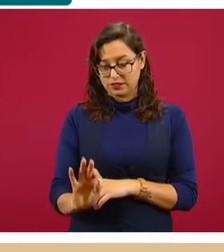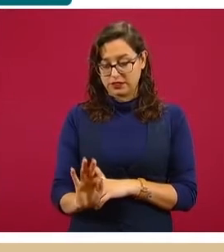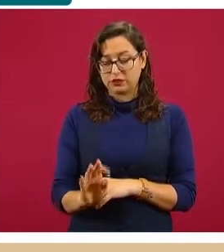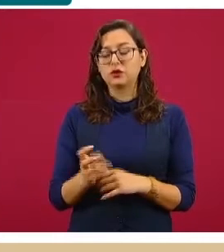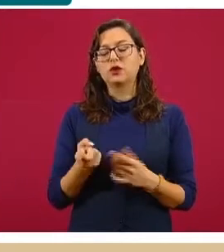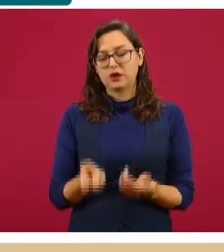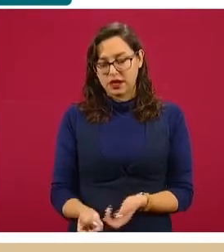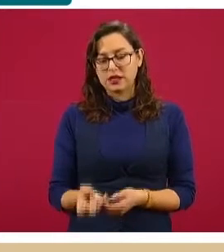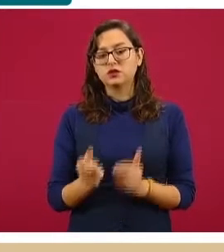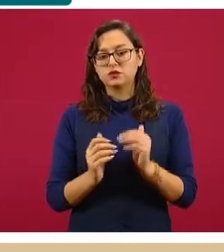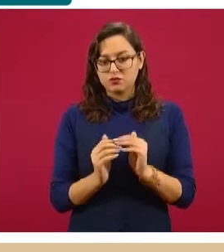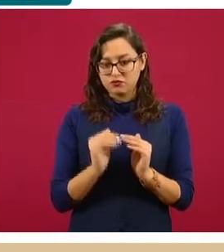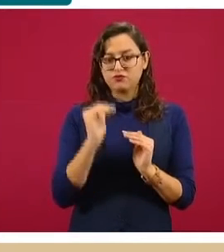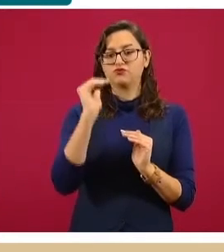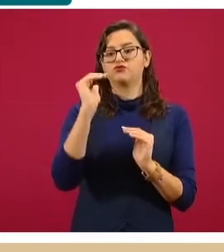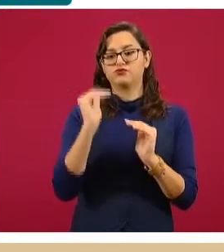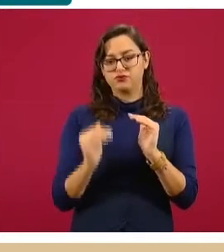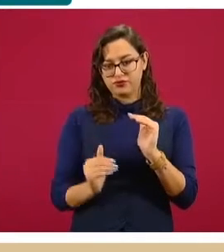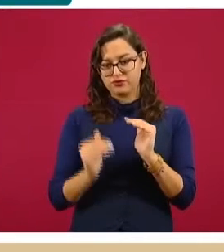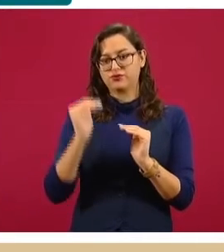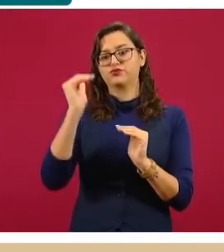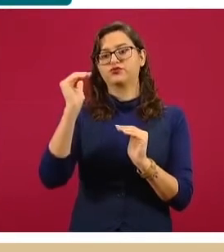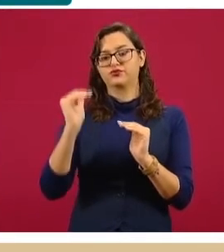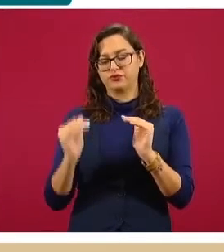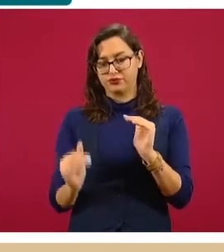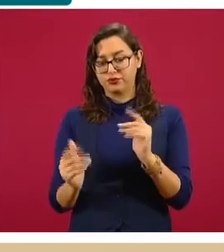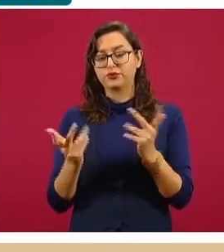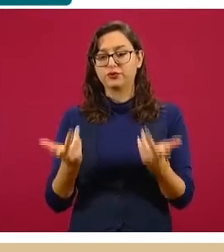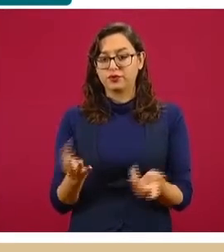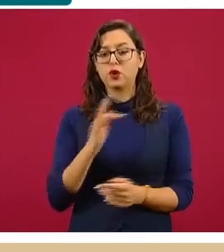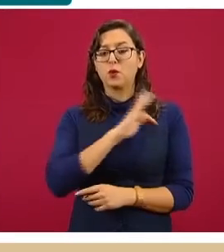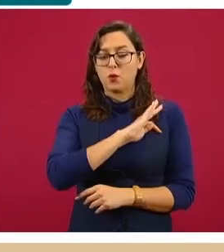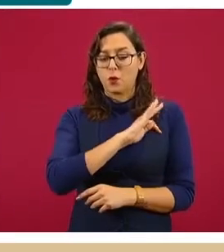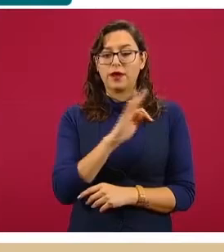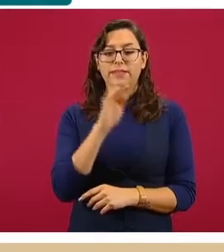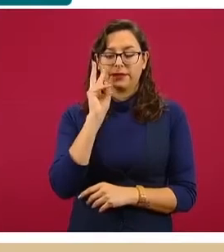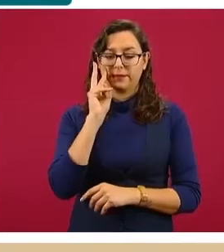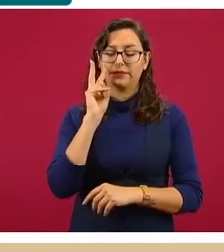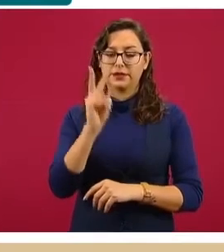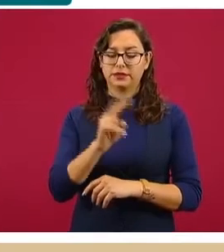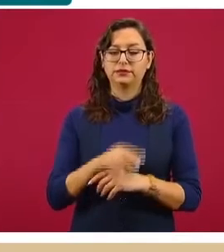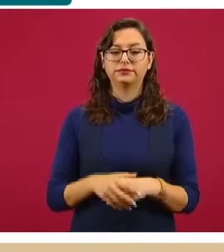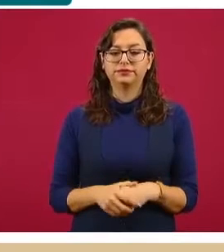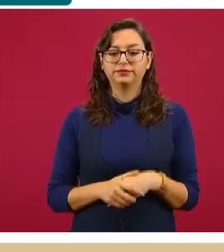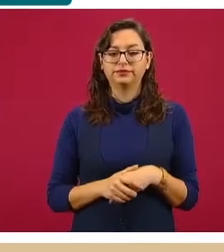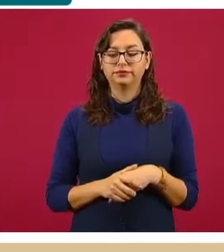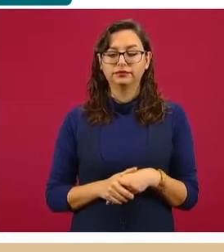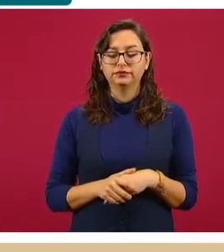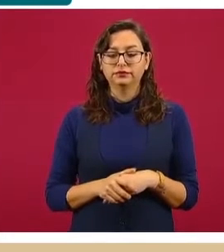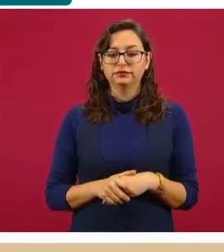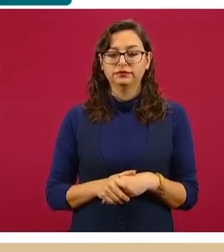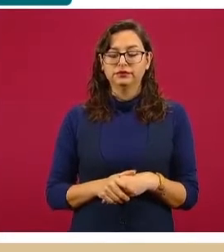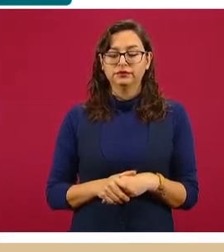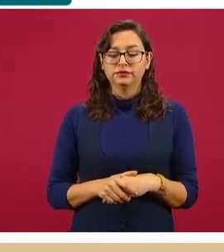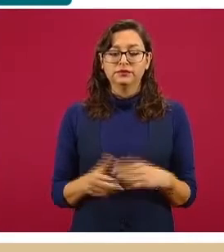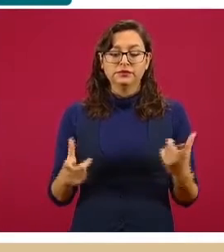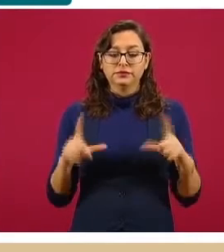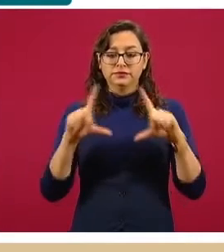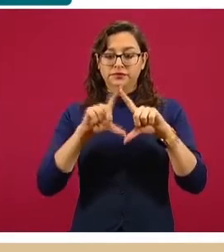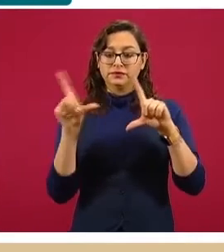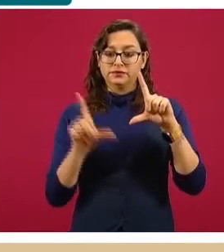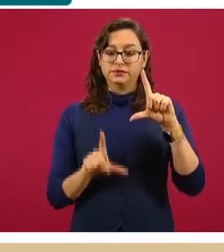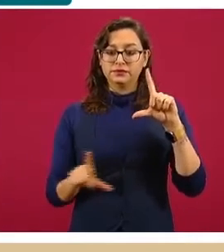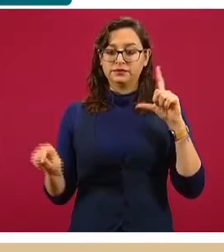cuando existe aumento en los contagios o se estabilizan o empiezan a disminuir. En este caso, en el promedio nacional,